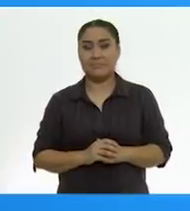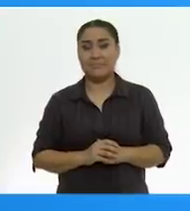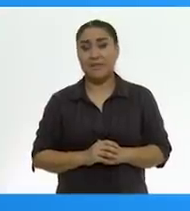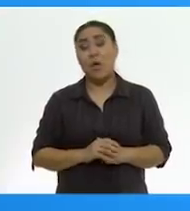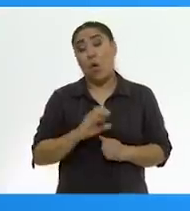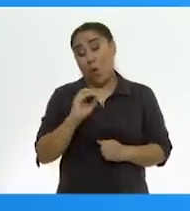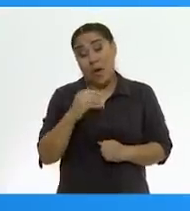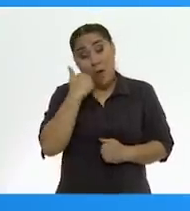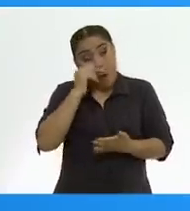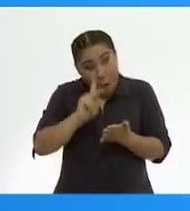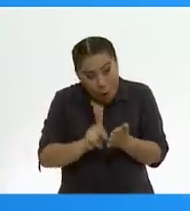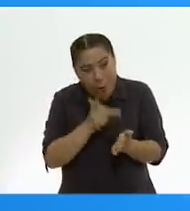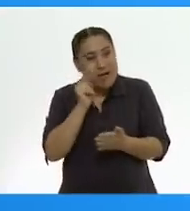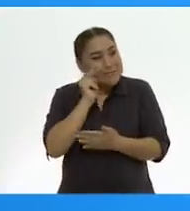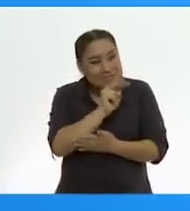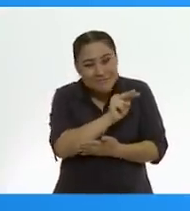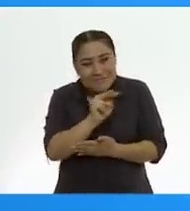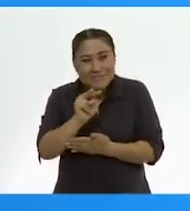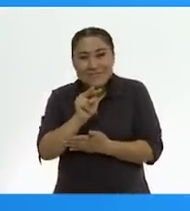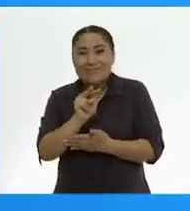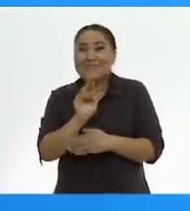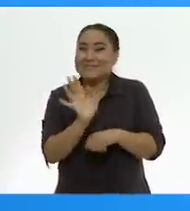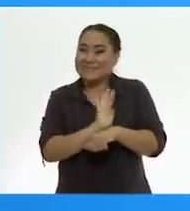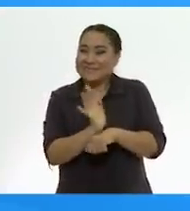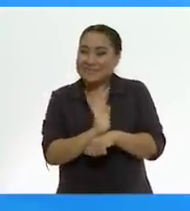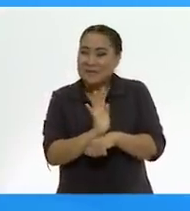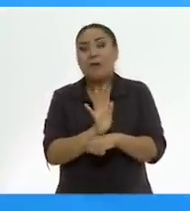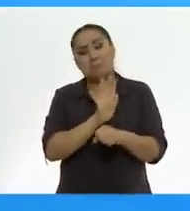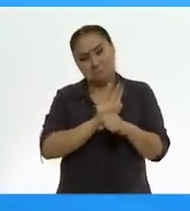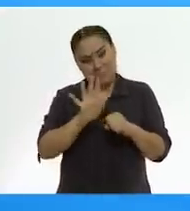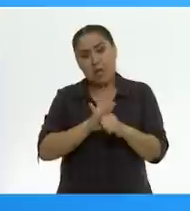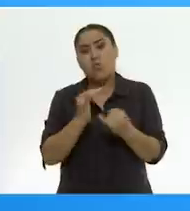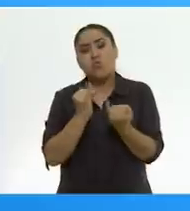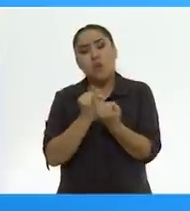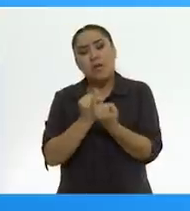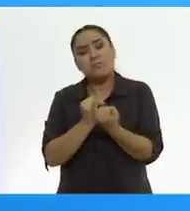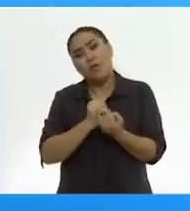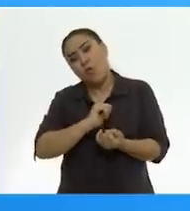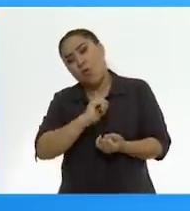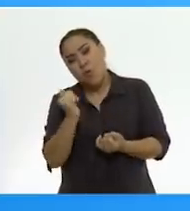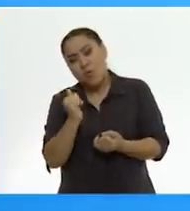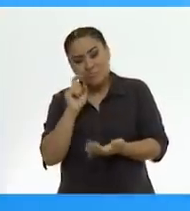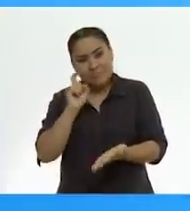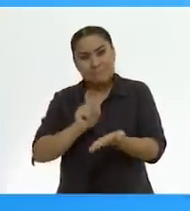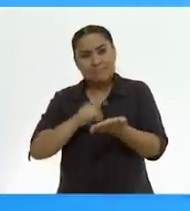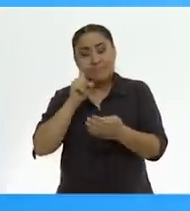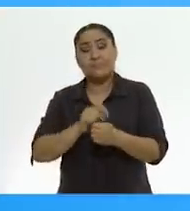Si quieres volver a ver los programas de Aprende en Casa, los puedes encontrar en la siguiente liga: